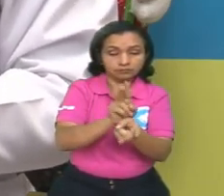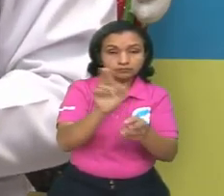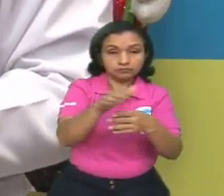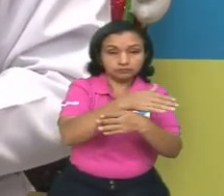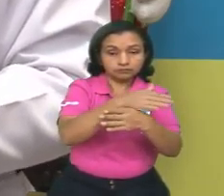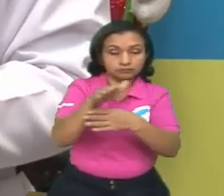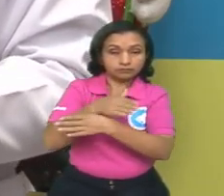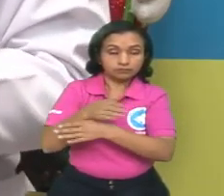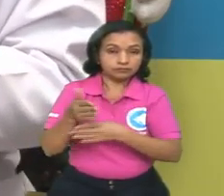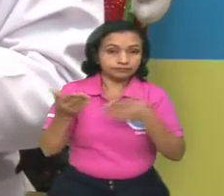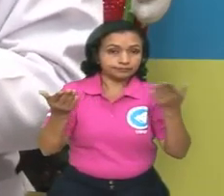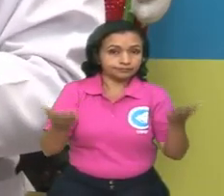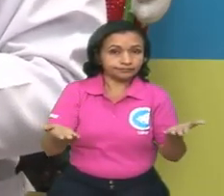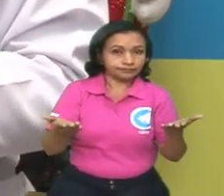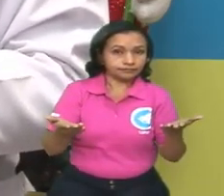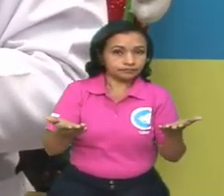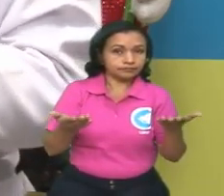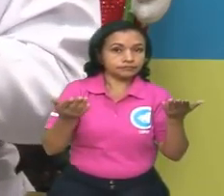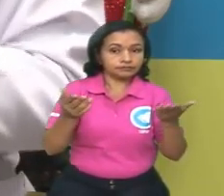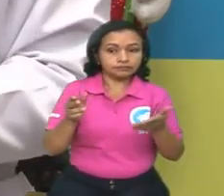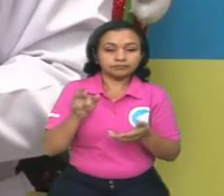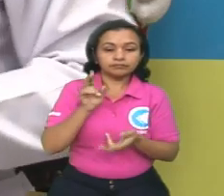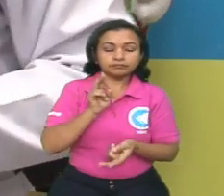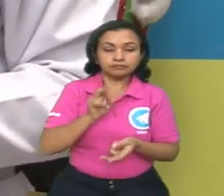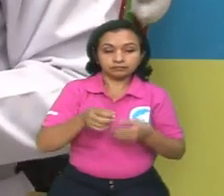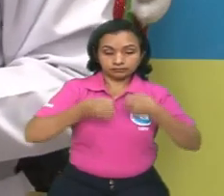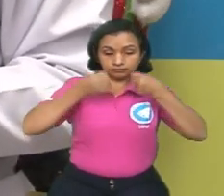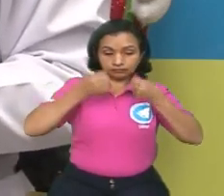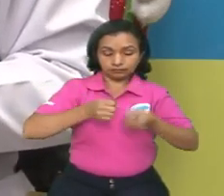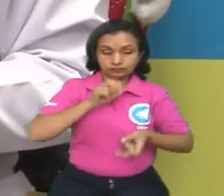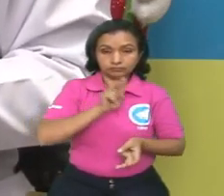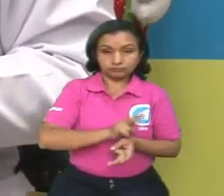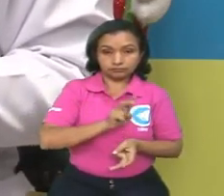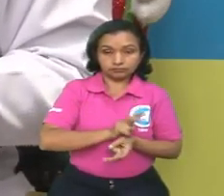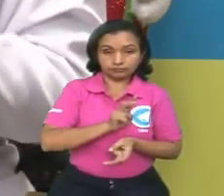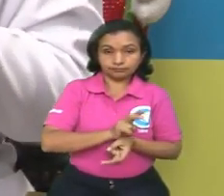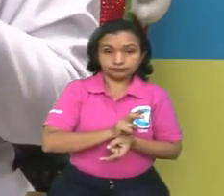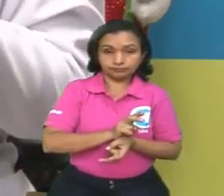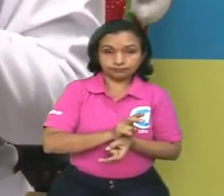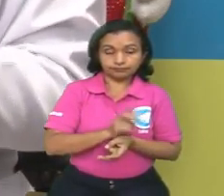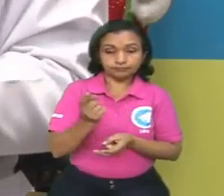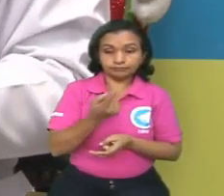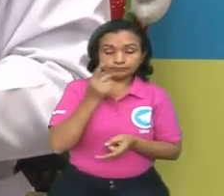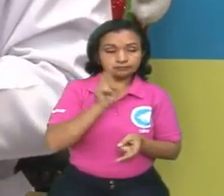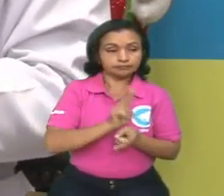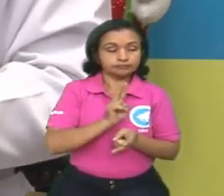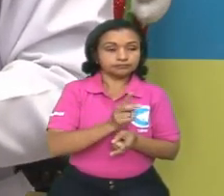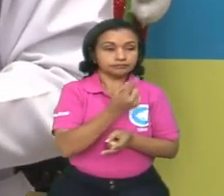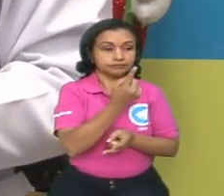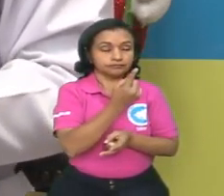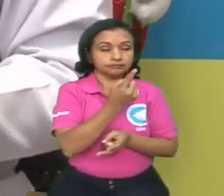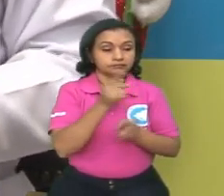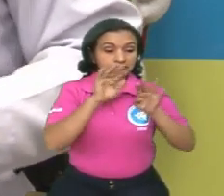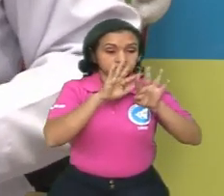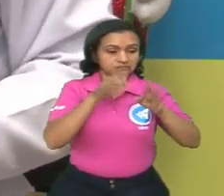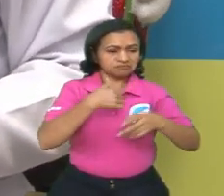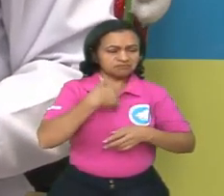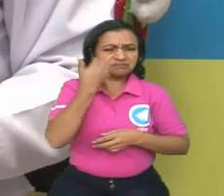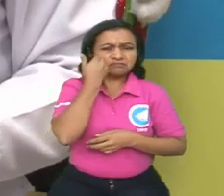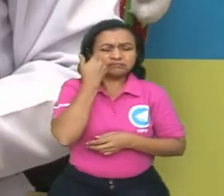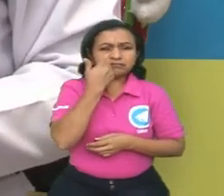diferentes hijitos, o el esposo también es un factor de riesgo. Porque yo solo tengo un esposo, dice la señora, ¿y por qué yo